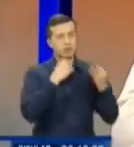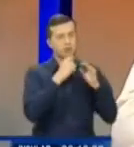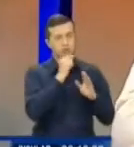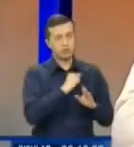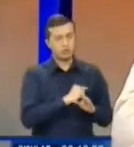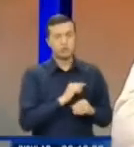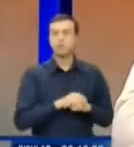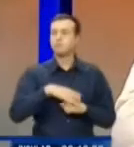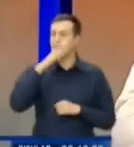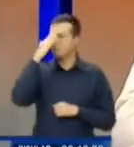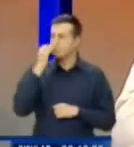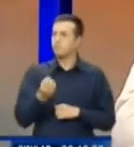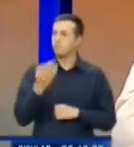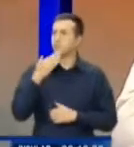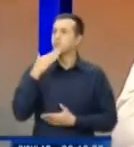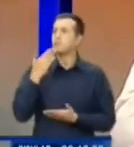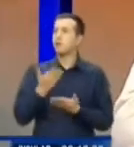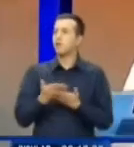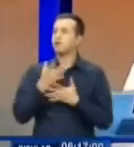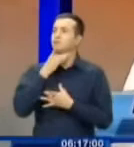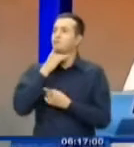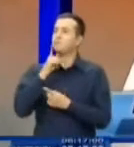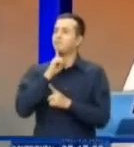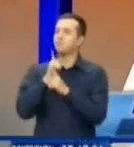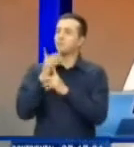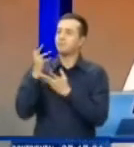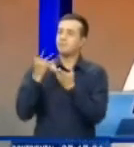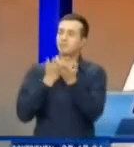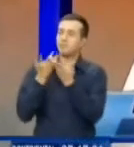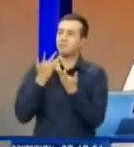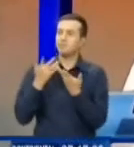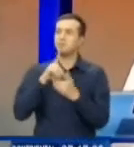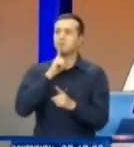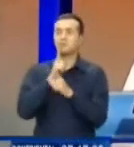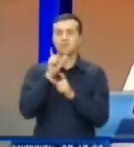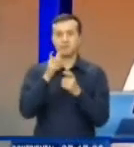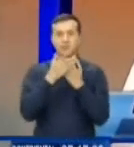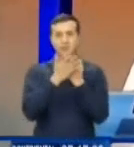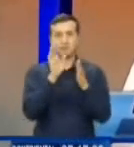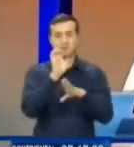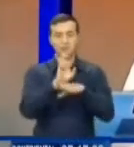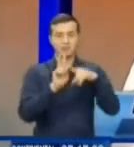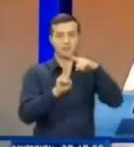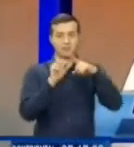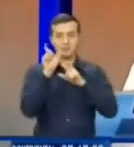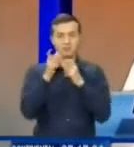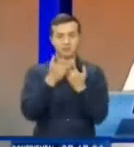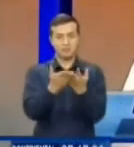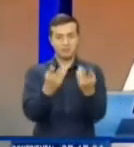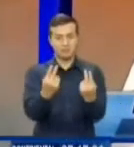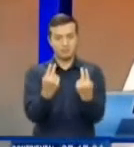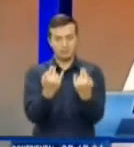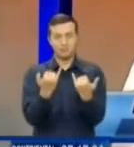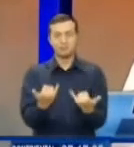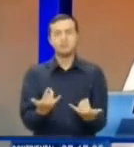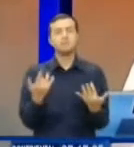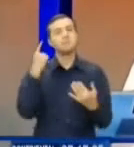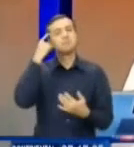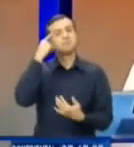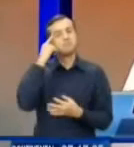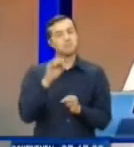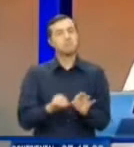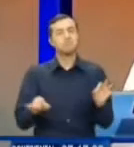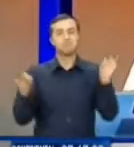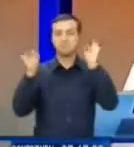carlos buen día un gusto compartir en este espacio y sobre todo con la audiencia de ecuador tv creo que esta es una jornada importante